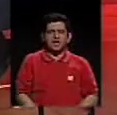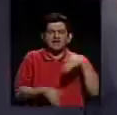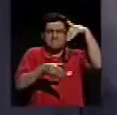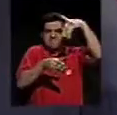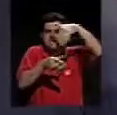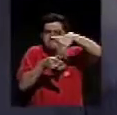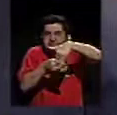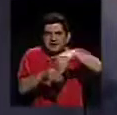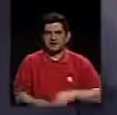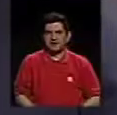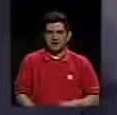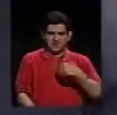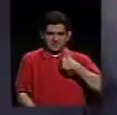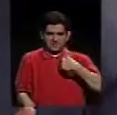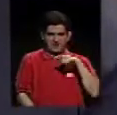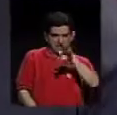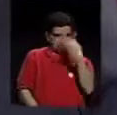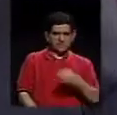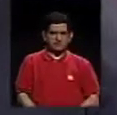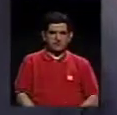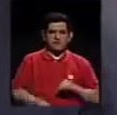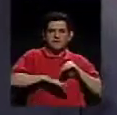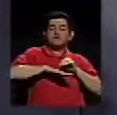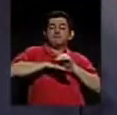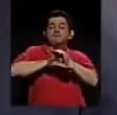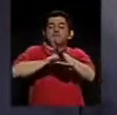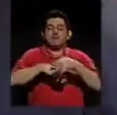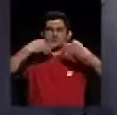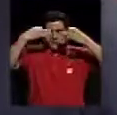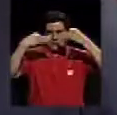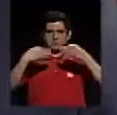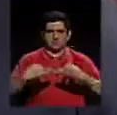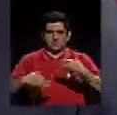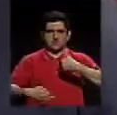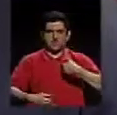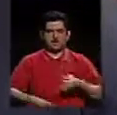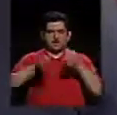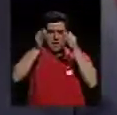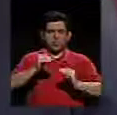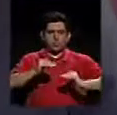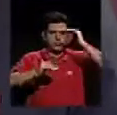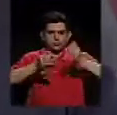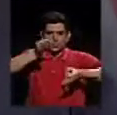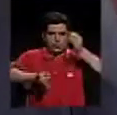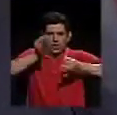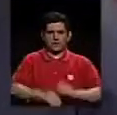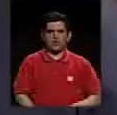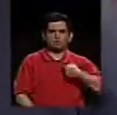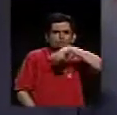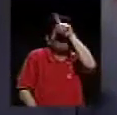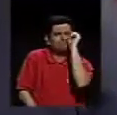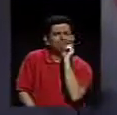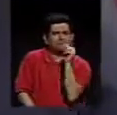intervenir y tener un mayor peso en las decisiones de la Corte Suprema de Justicia. Les